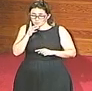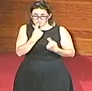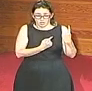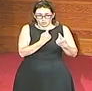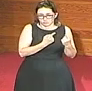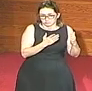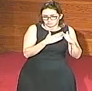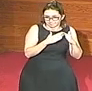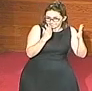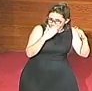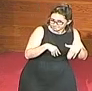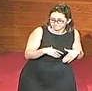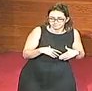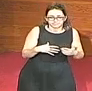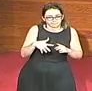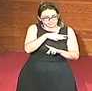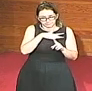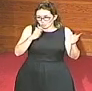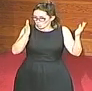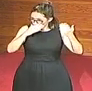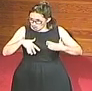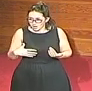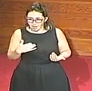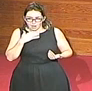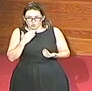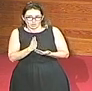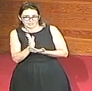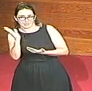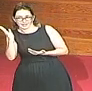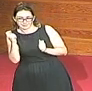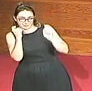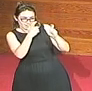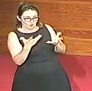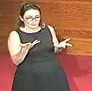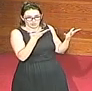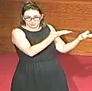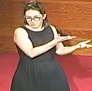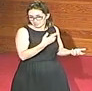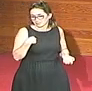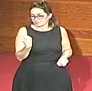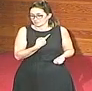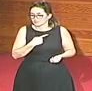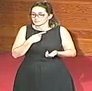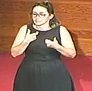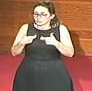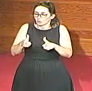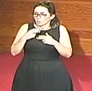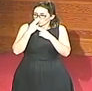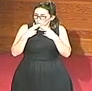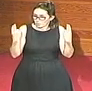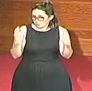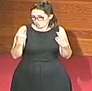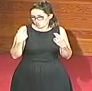amigos críticos. Tendrán que tener alguna alternativa. Tendremos que darles desde lo público, ¿no? desde la arquitectura del